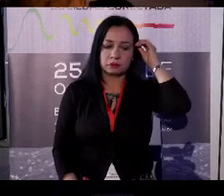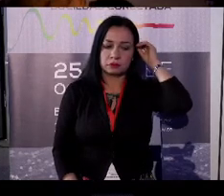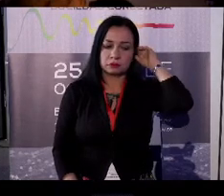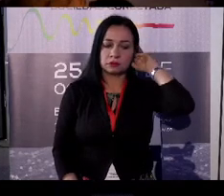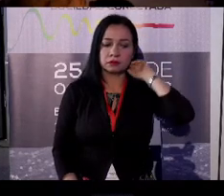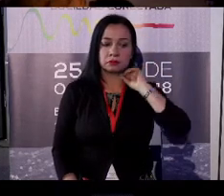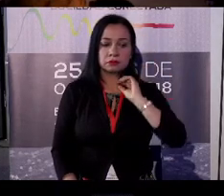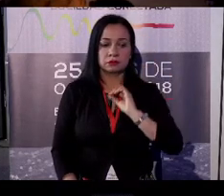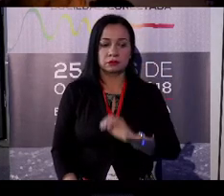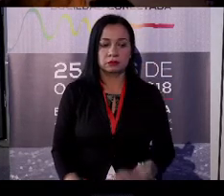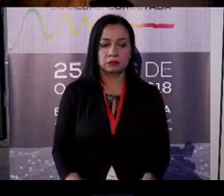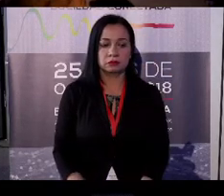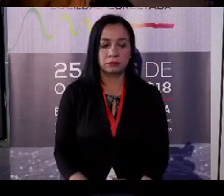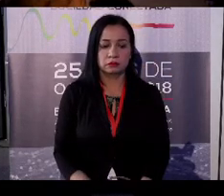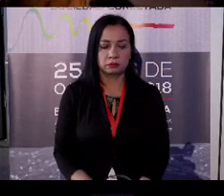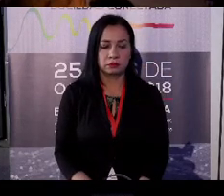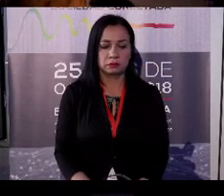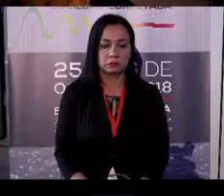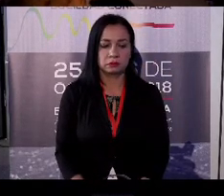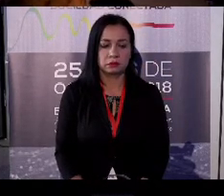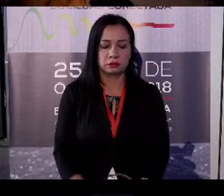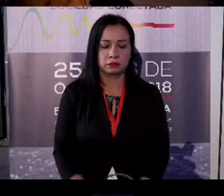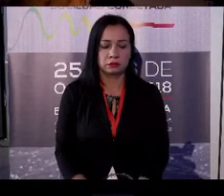No, el pasador, falta.